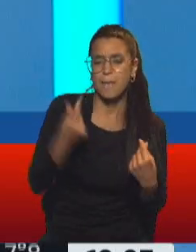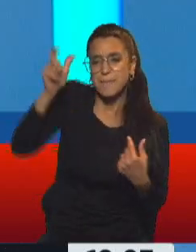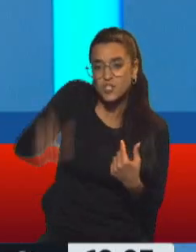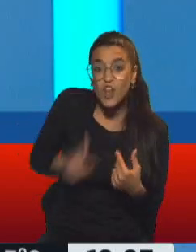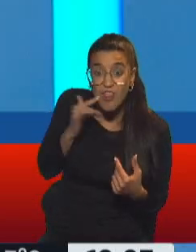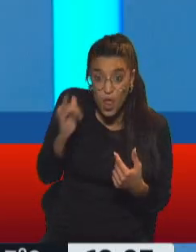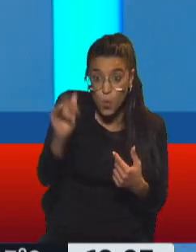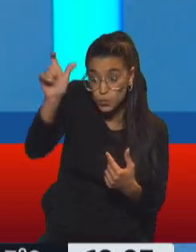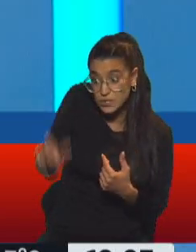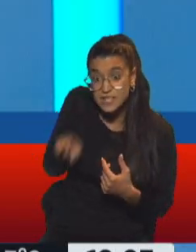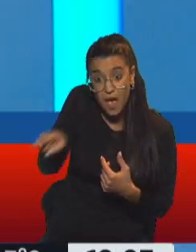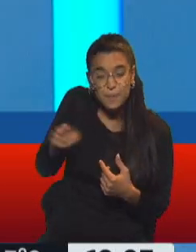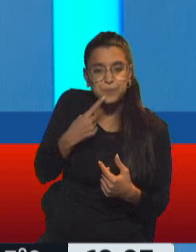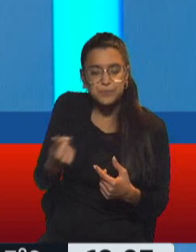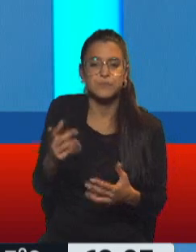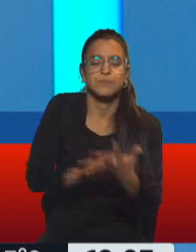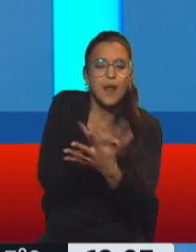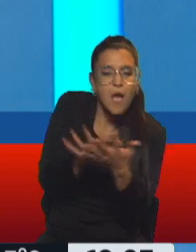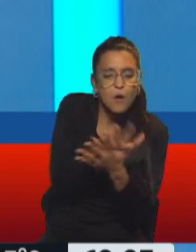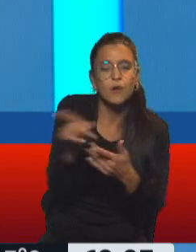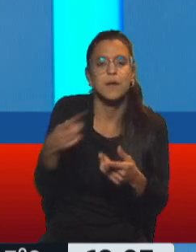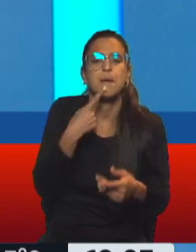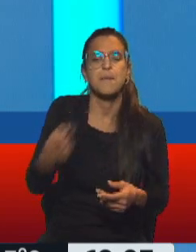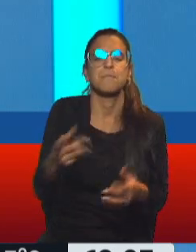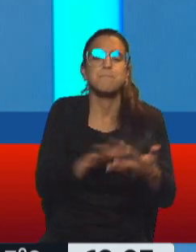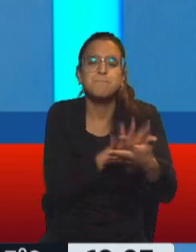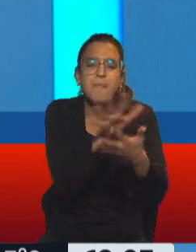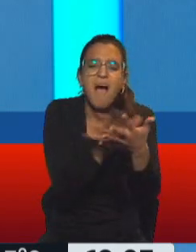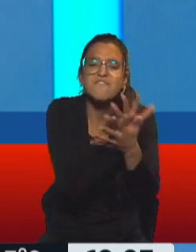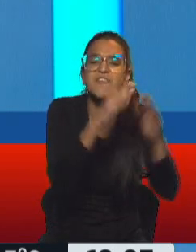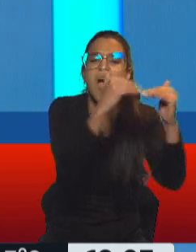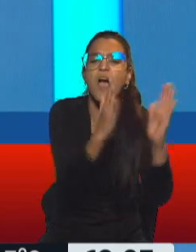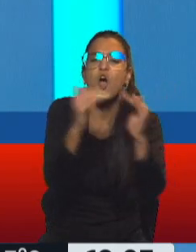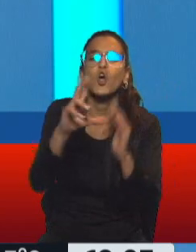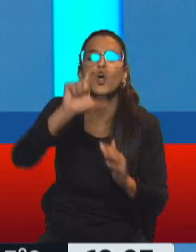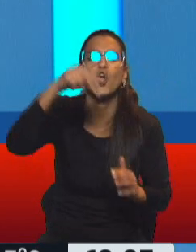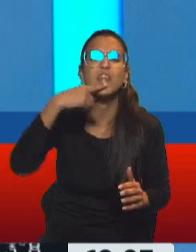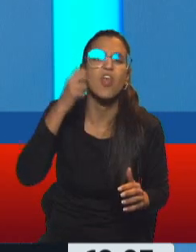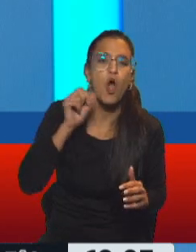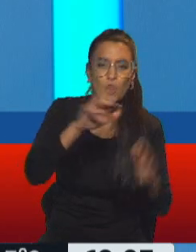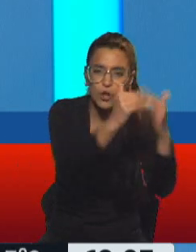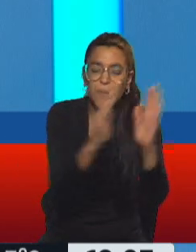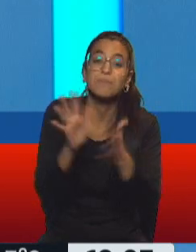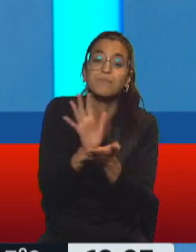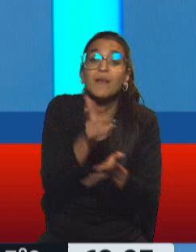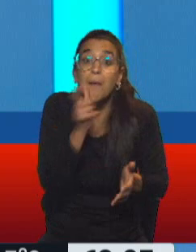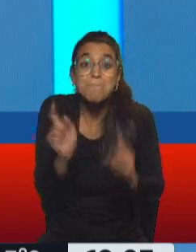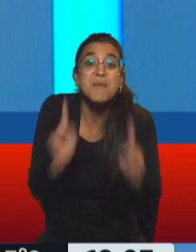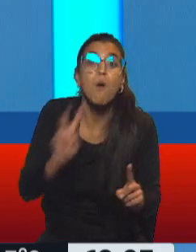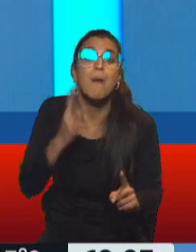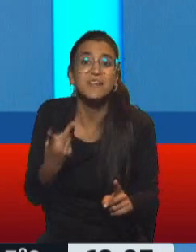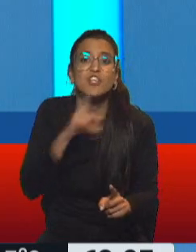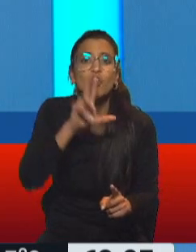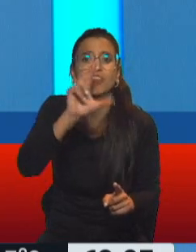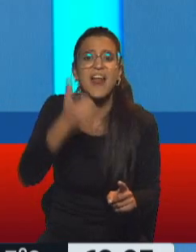en esta causa, sí, que estaba involucrado en la causa conocida como Mafia de los Contenedores, se llame, por un determinismo del apellido, Gabriel